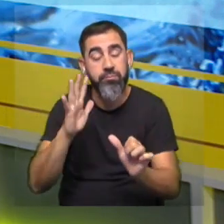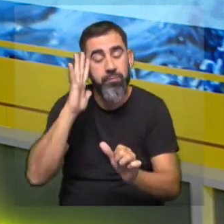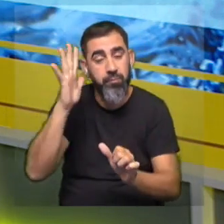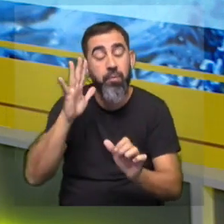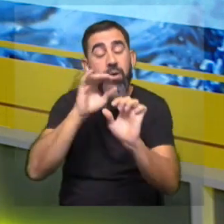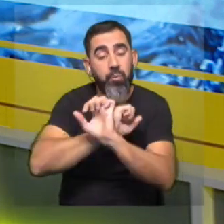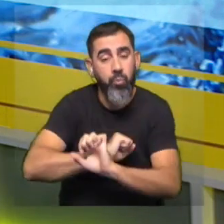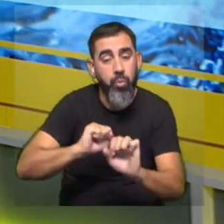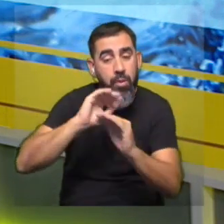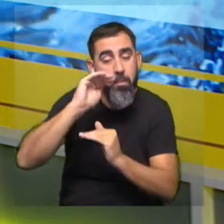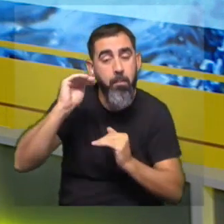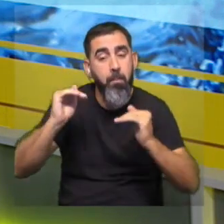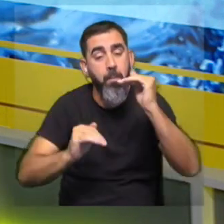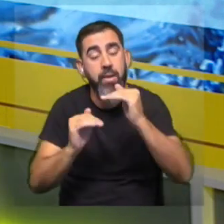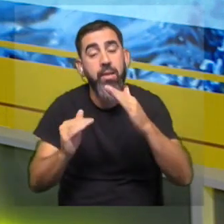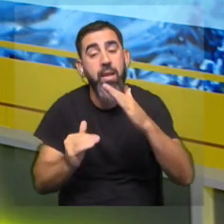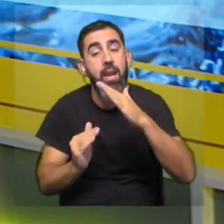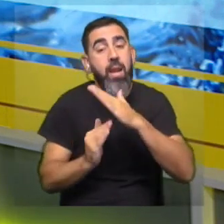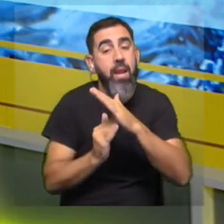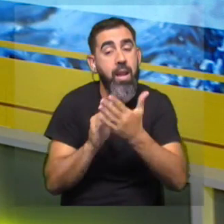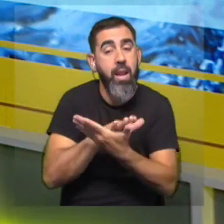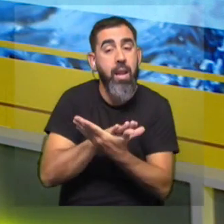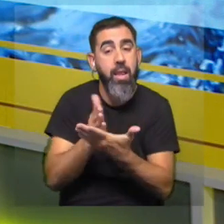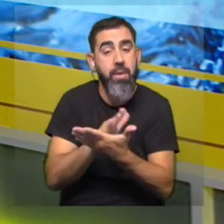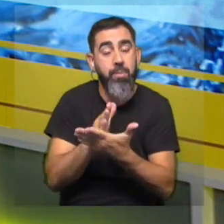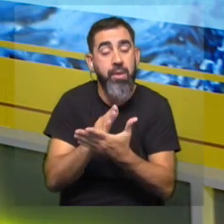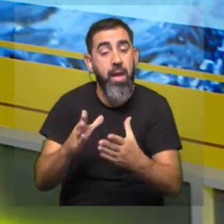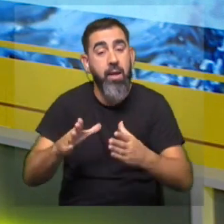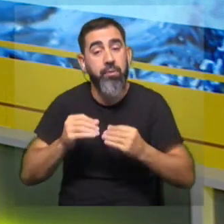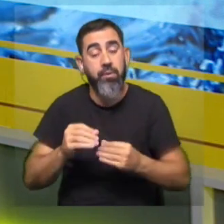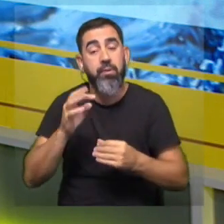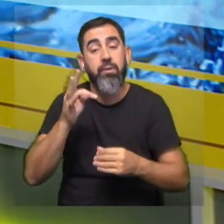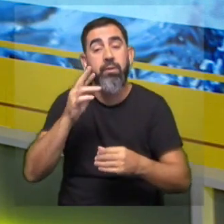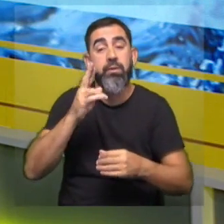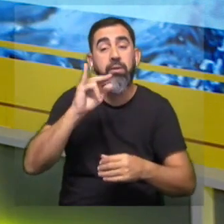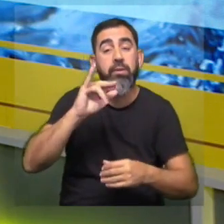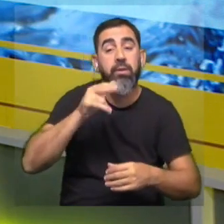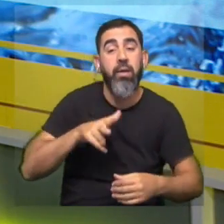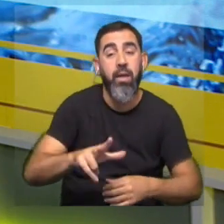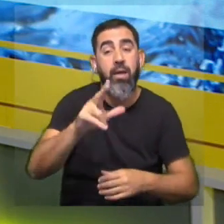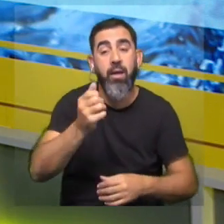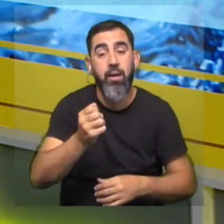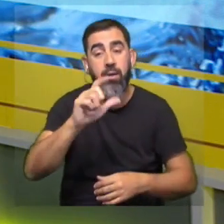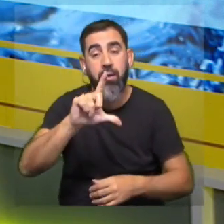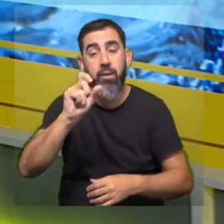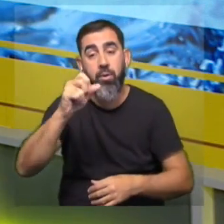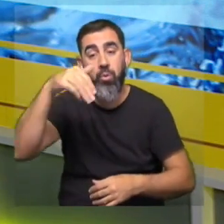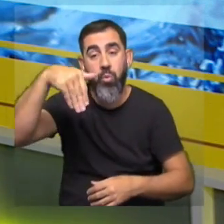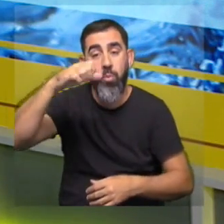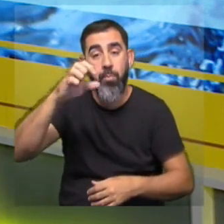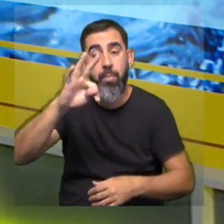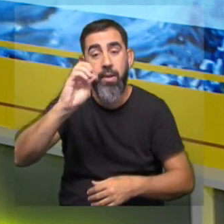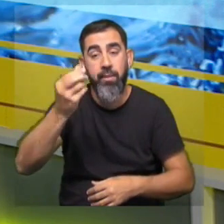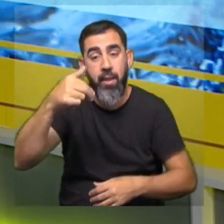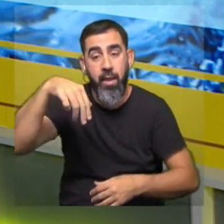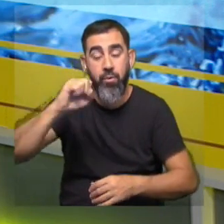puedan superarse los límites tolerados. Insisto, hablamos de trialometanos. Hay investigaciones que afirman que